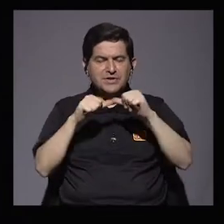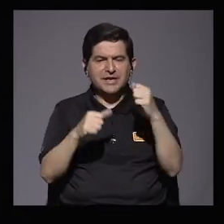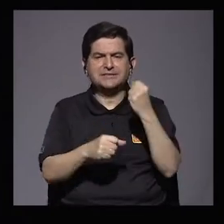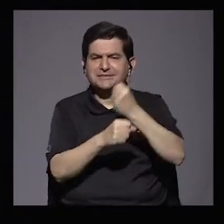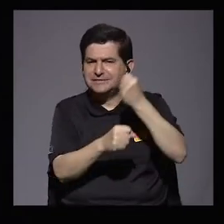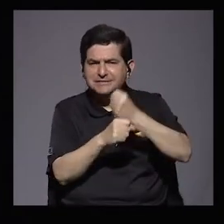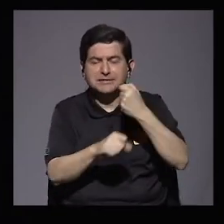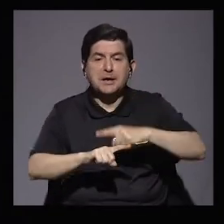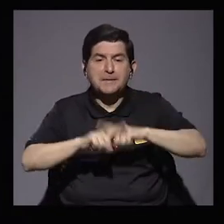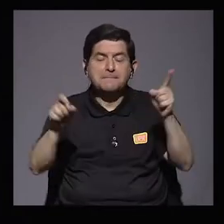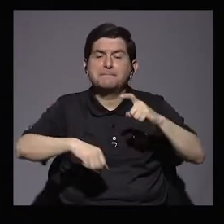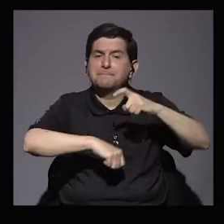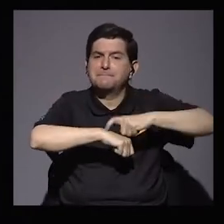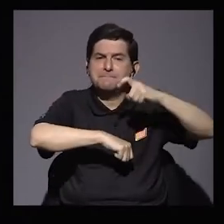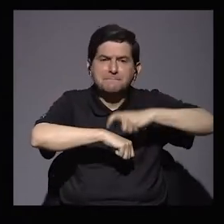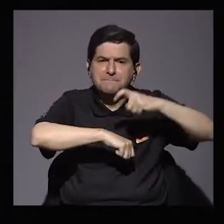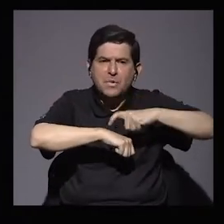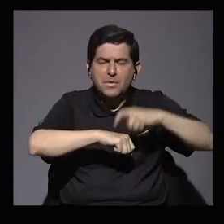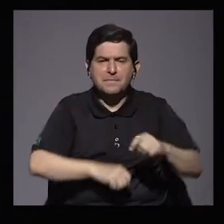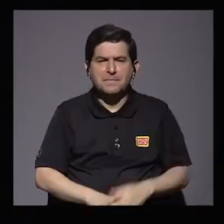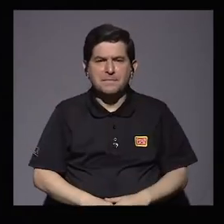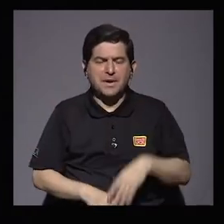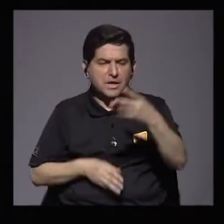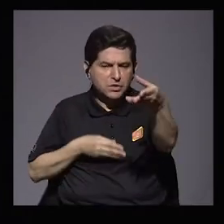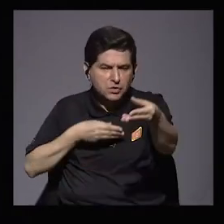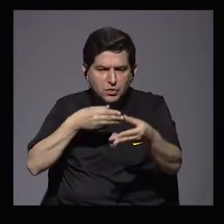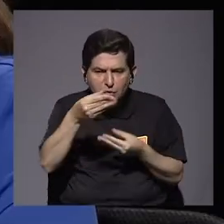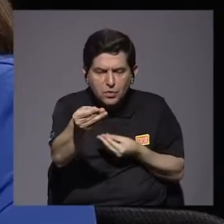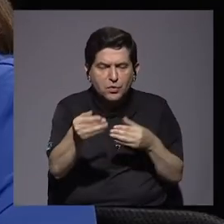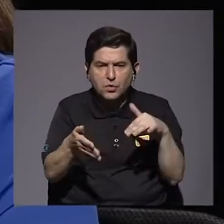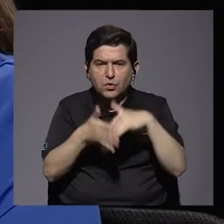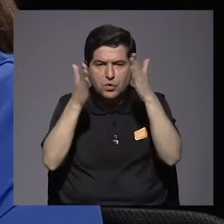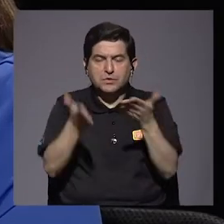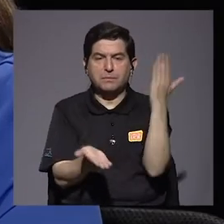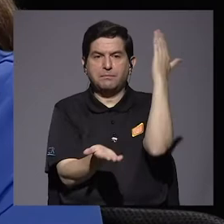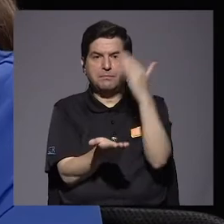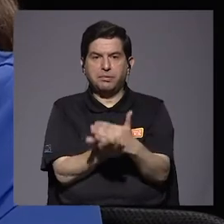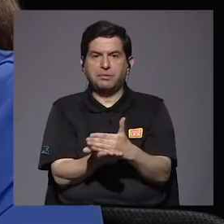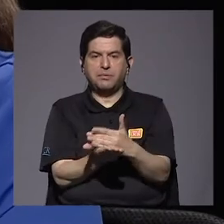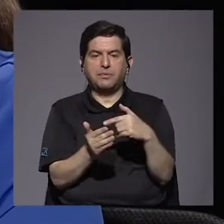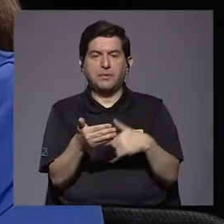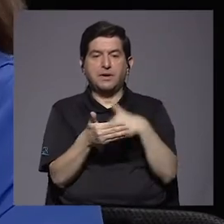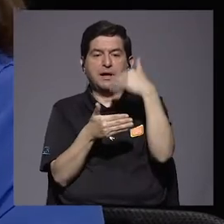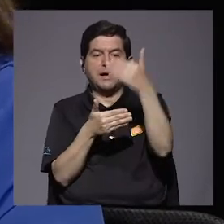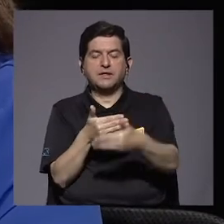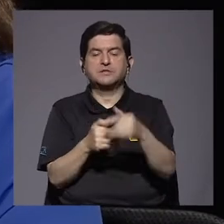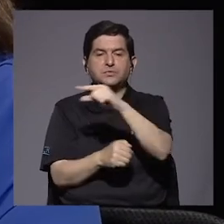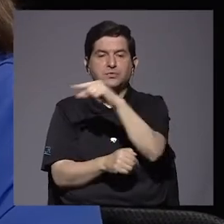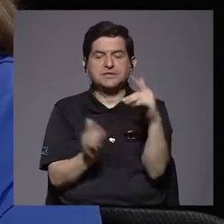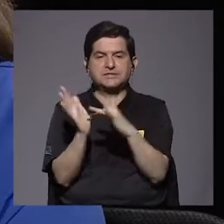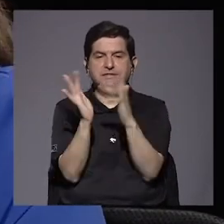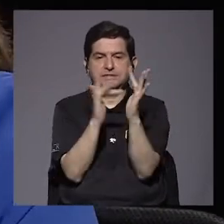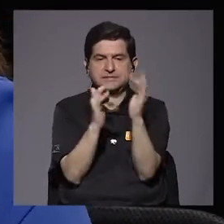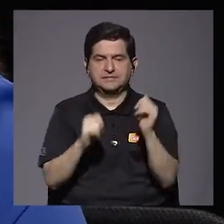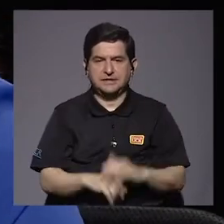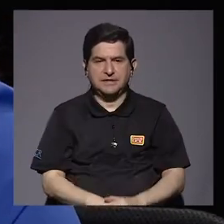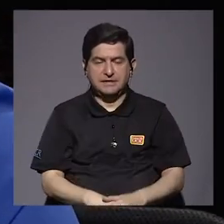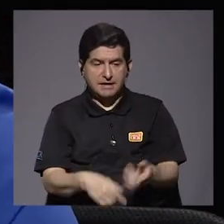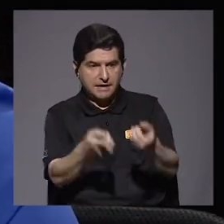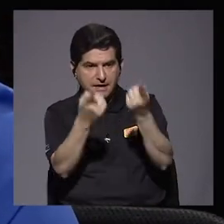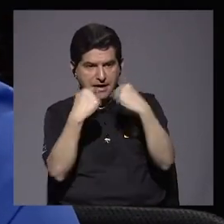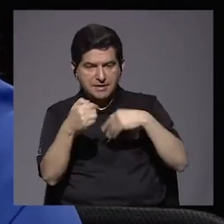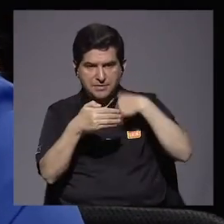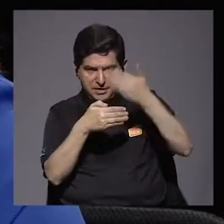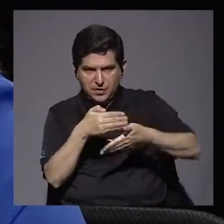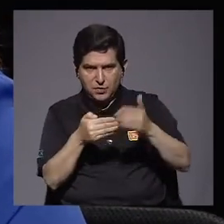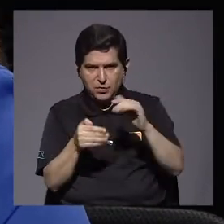trabajando, pero el momento de intercambio con los estudiantes se paró hasta después de Semana Santa. Cuando volvimos de